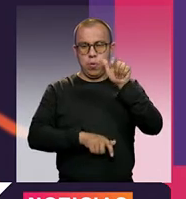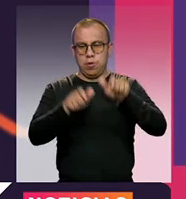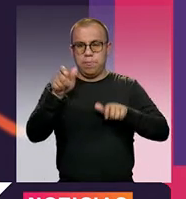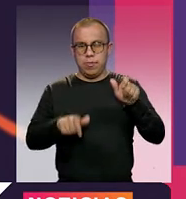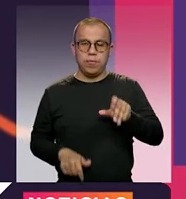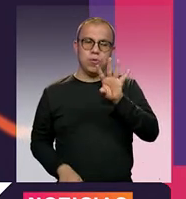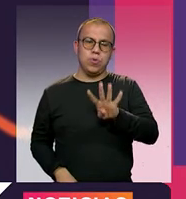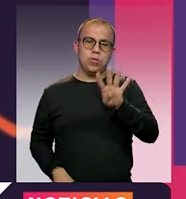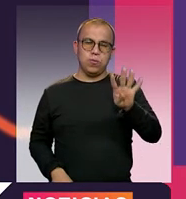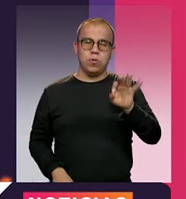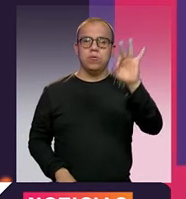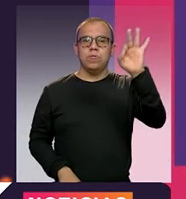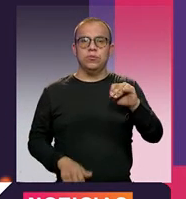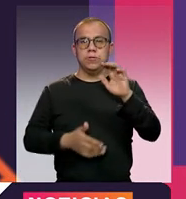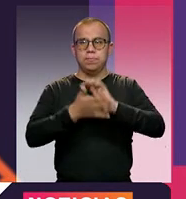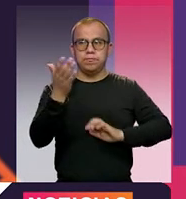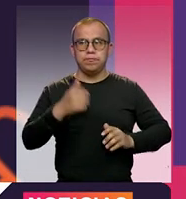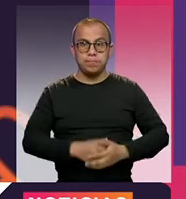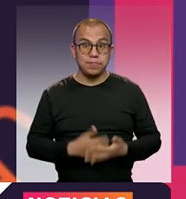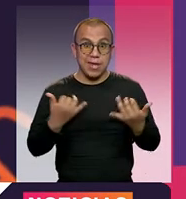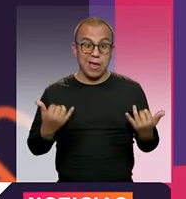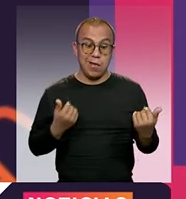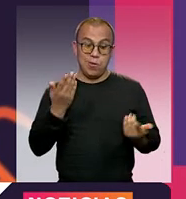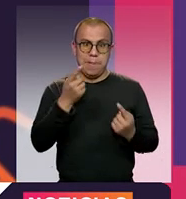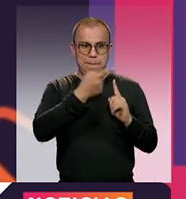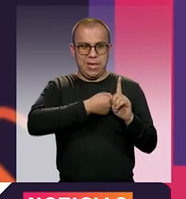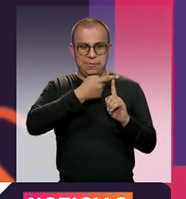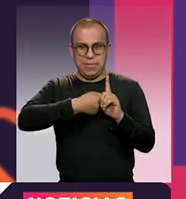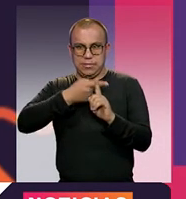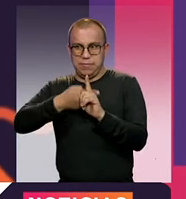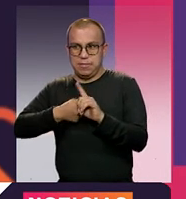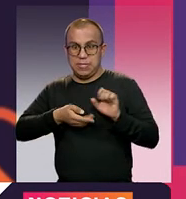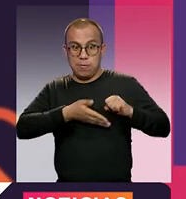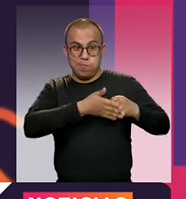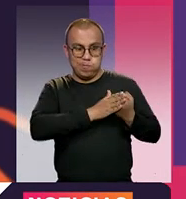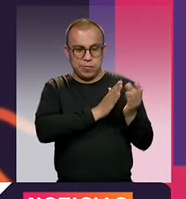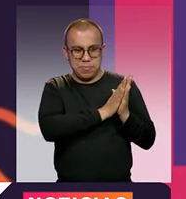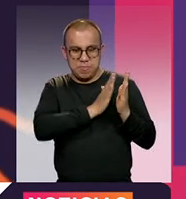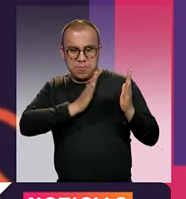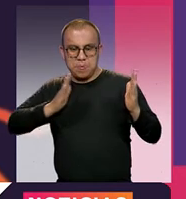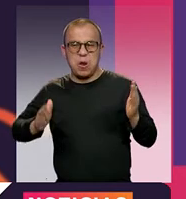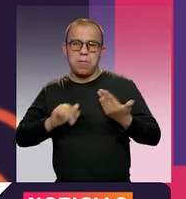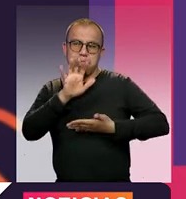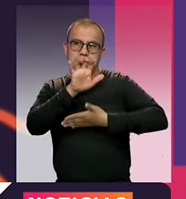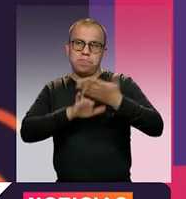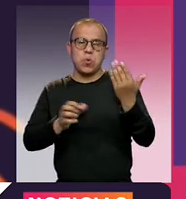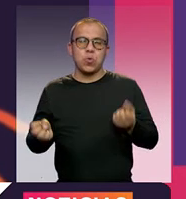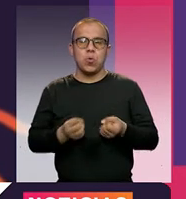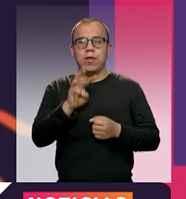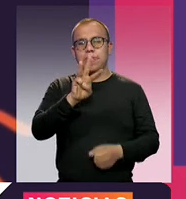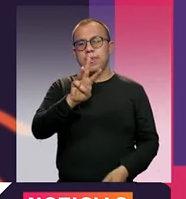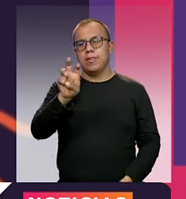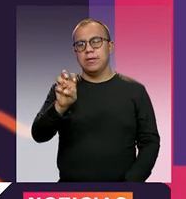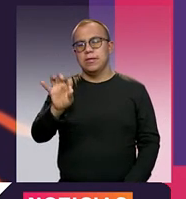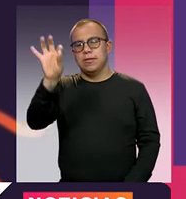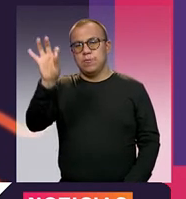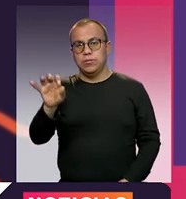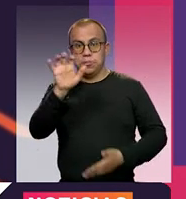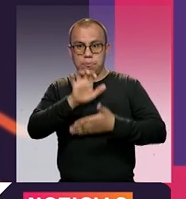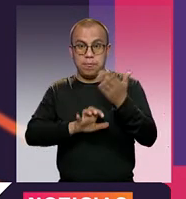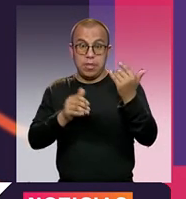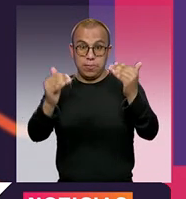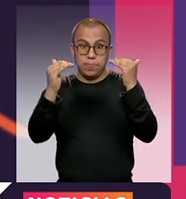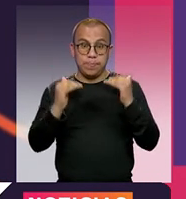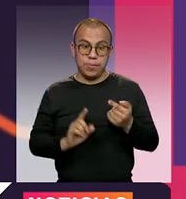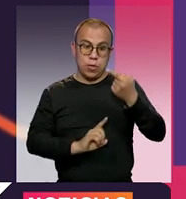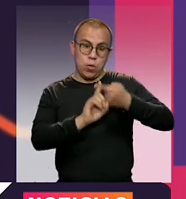un 44%. En los últimos meses y en el acumulado del año se mantiene la reducción por encima del 37%, mientras